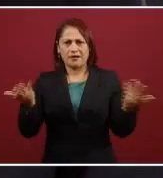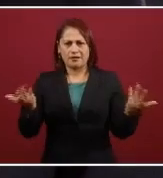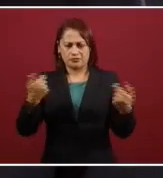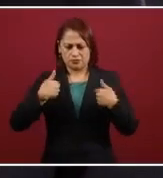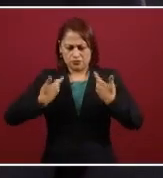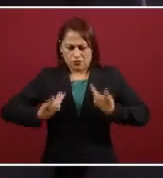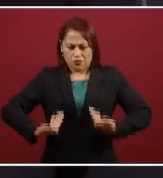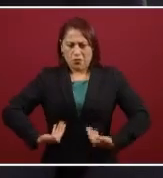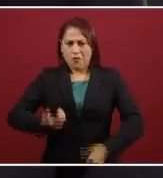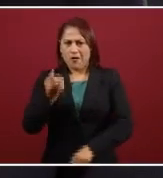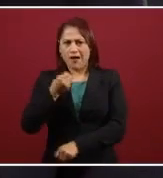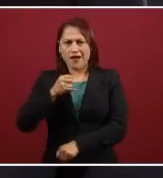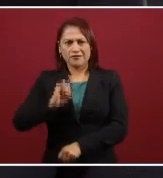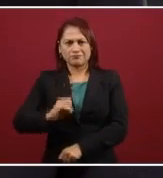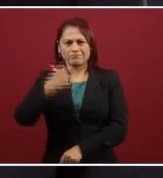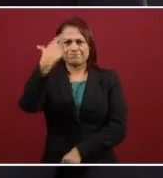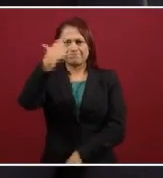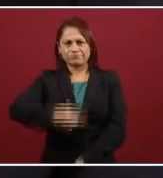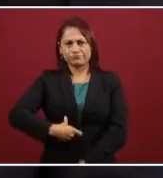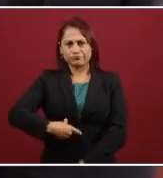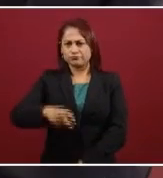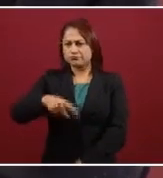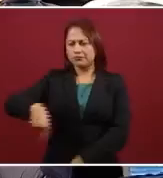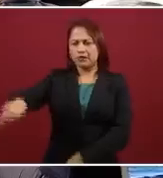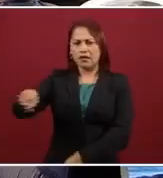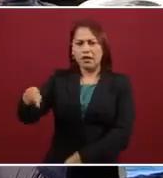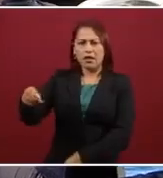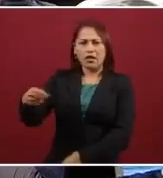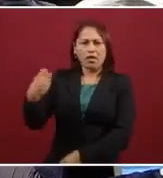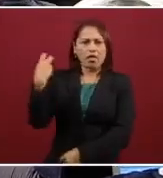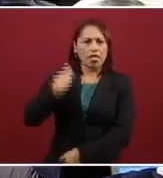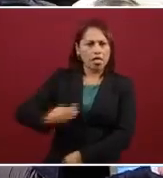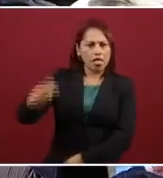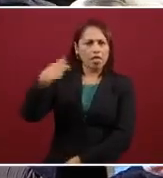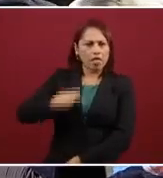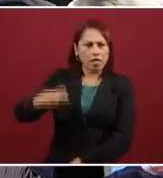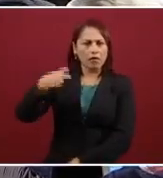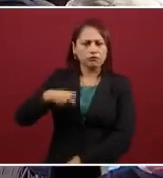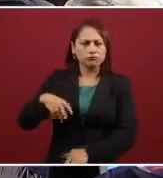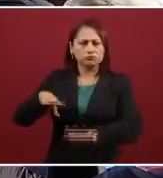hablando. Entonces, podrá ser